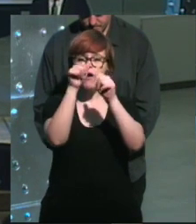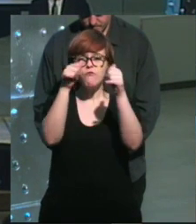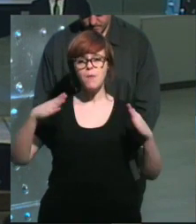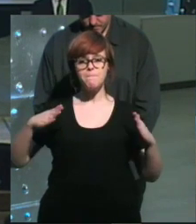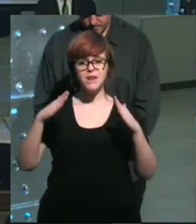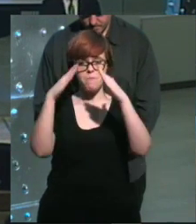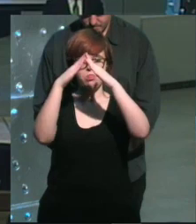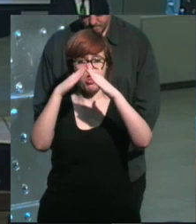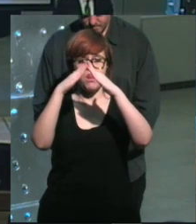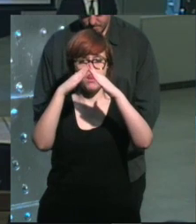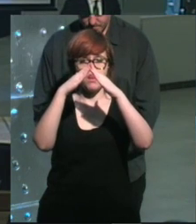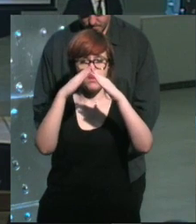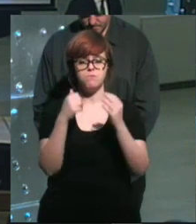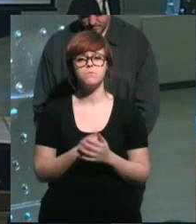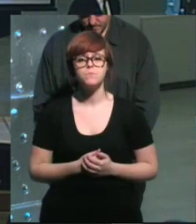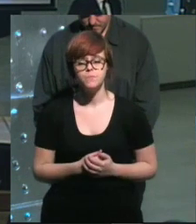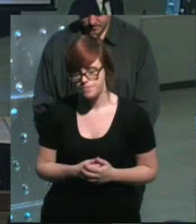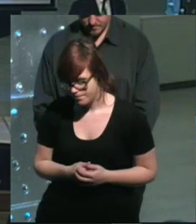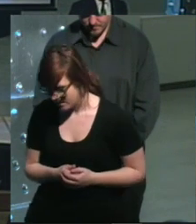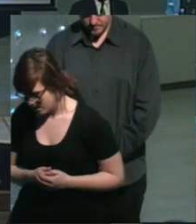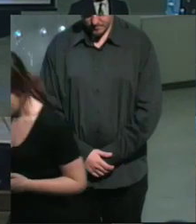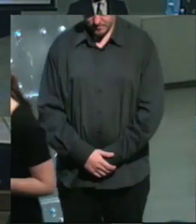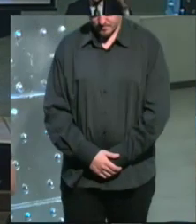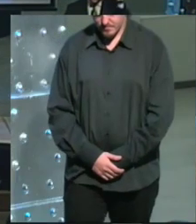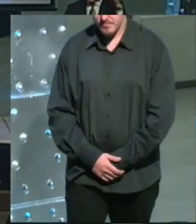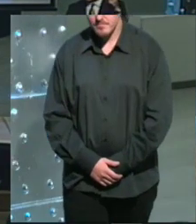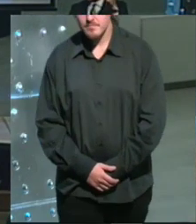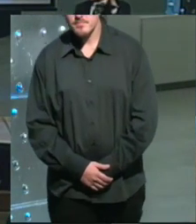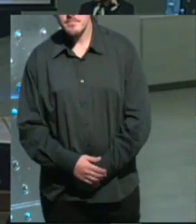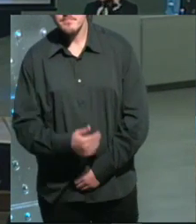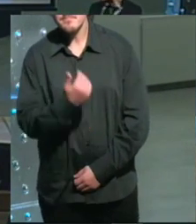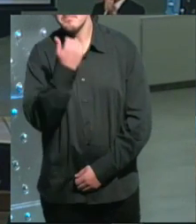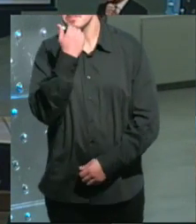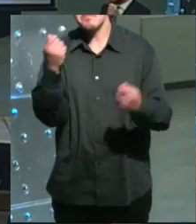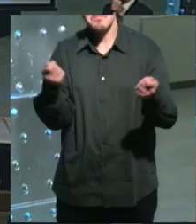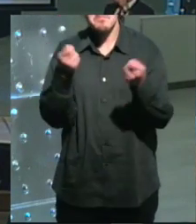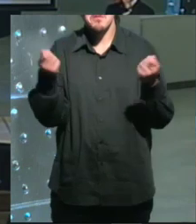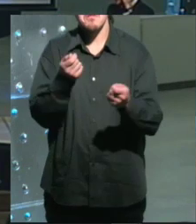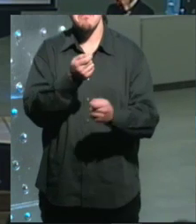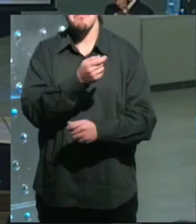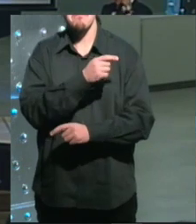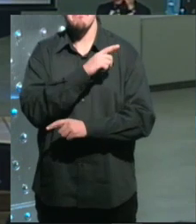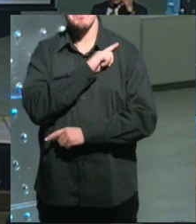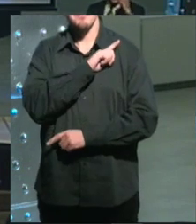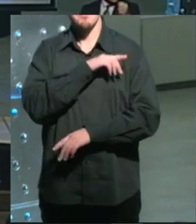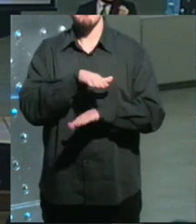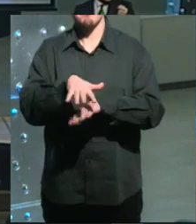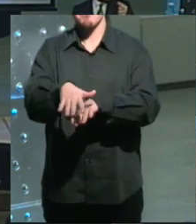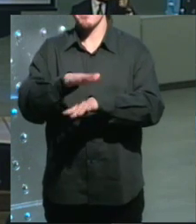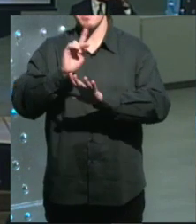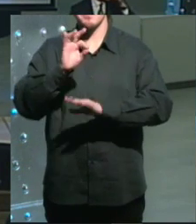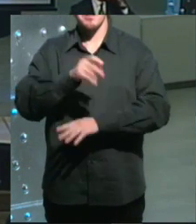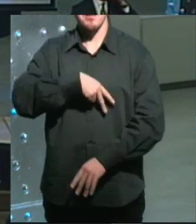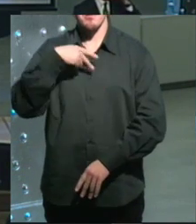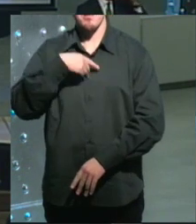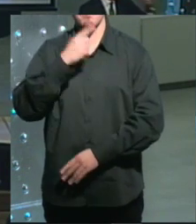rígida, casi de campaña militar, donde tenías un general que trazaba las órdenes, el general se las pasaba al teniente,